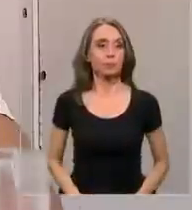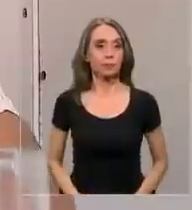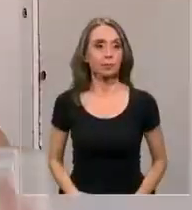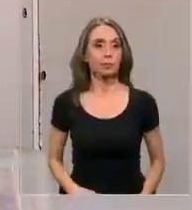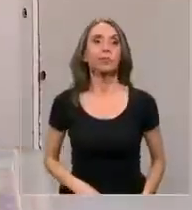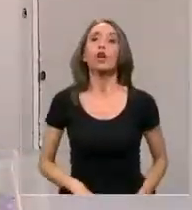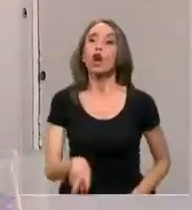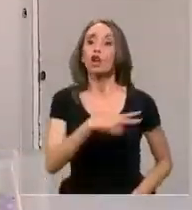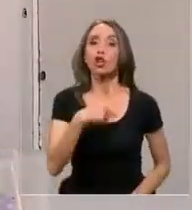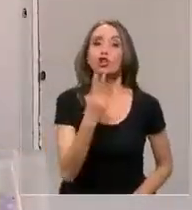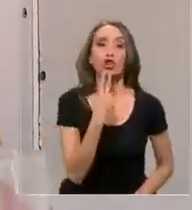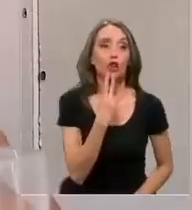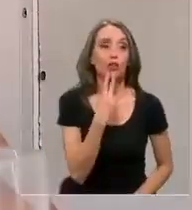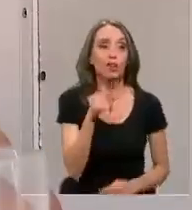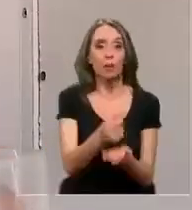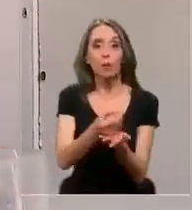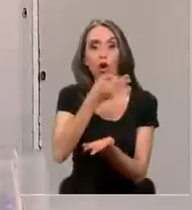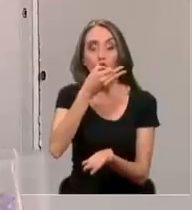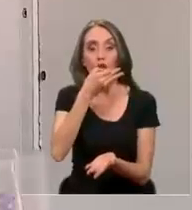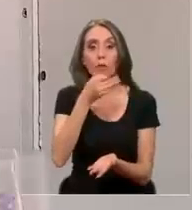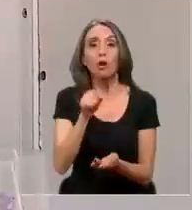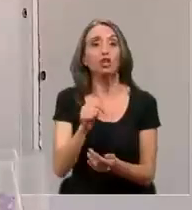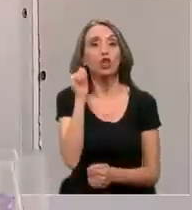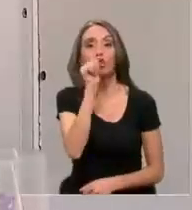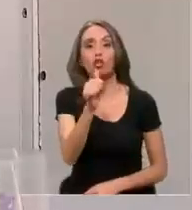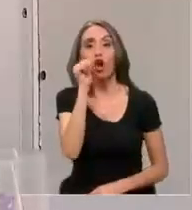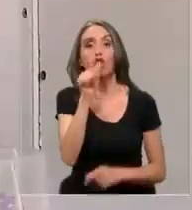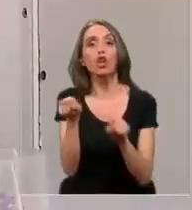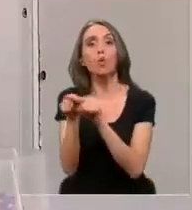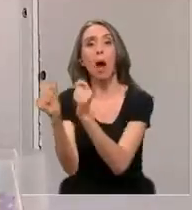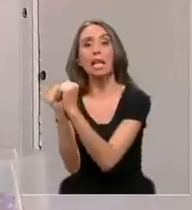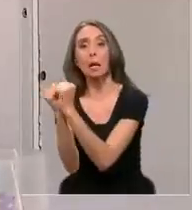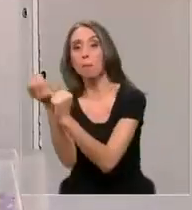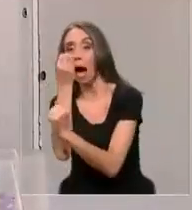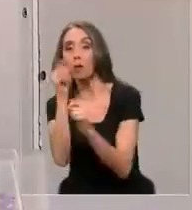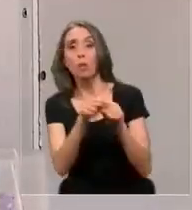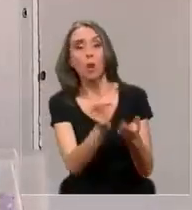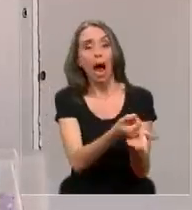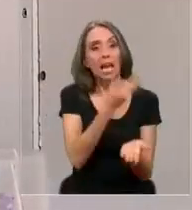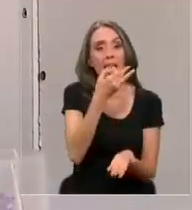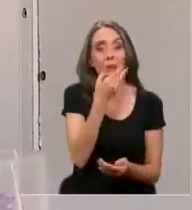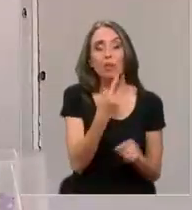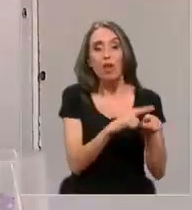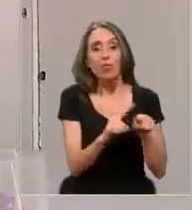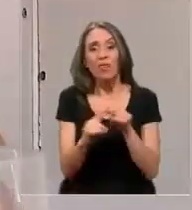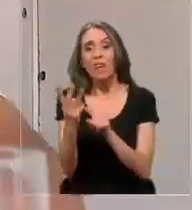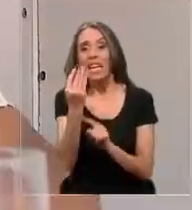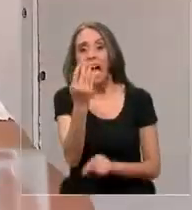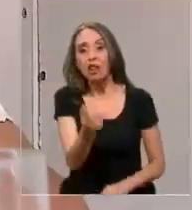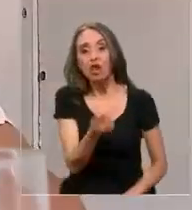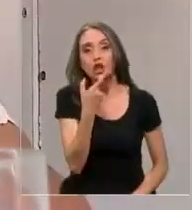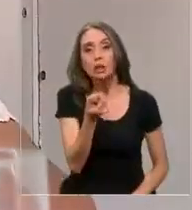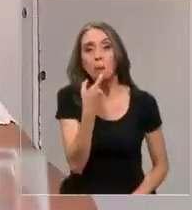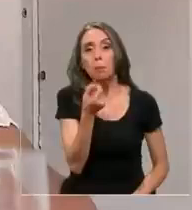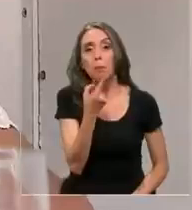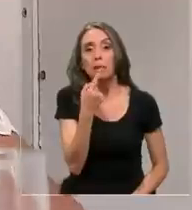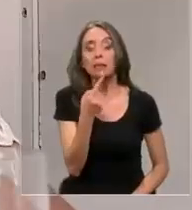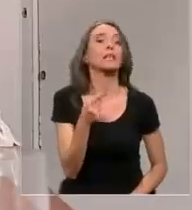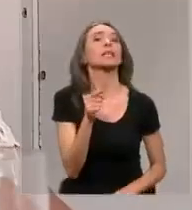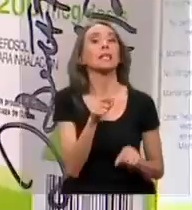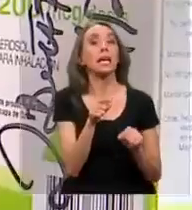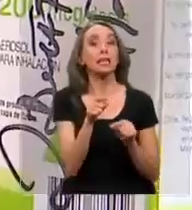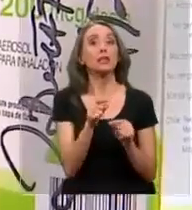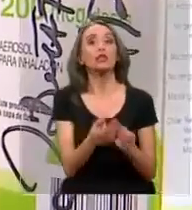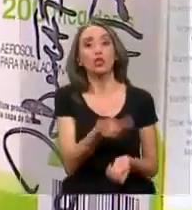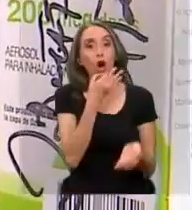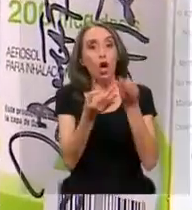nosotros vivimos con esto y ya que el pan de cada día de nosotros reina toma más de 14 pastillas al día son las drogas que